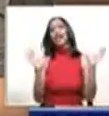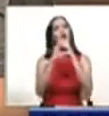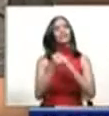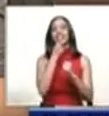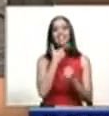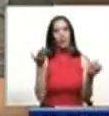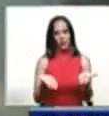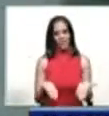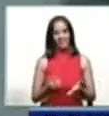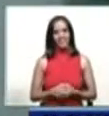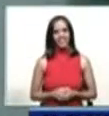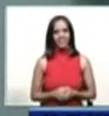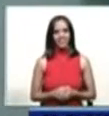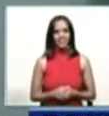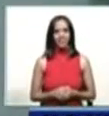como esta.